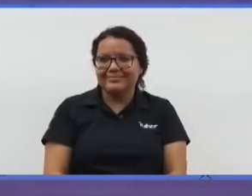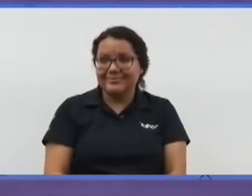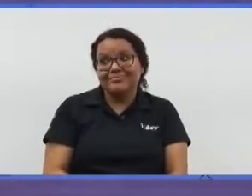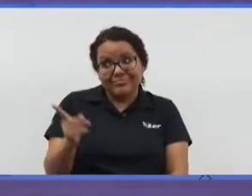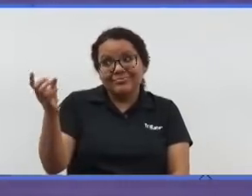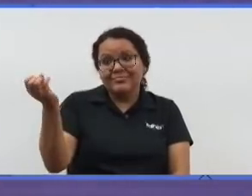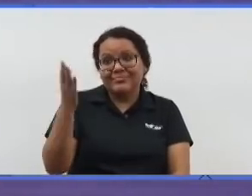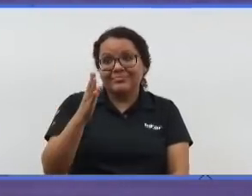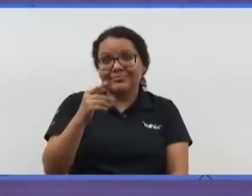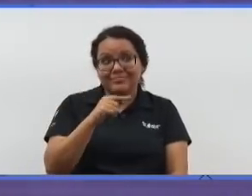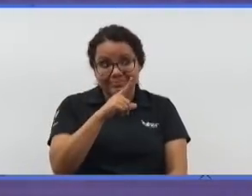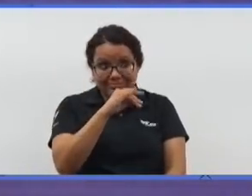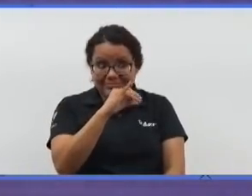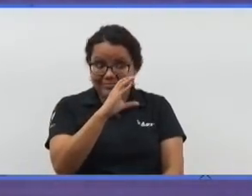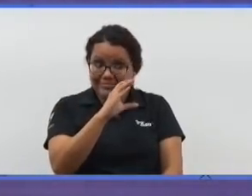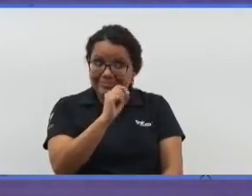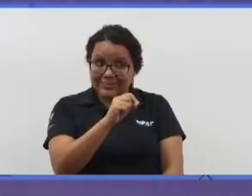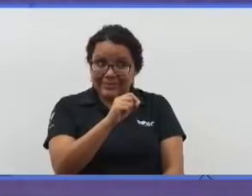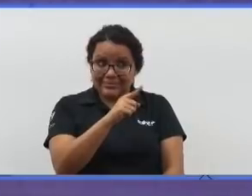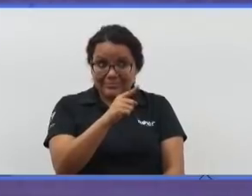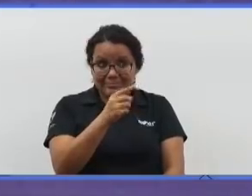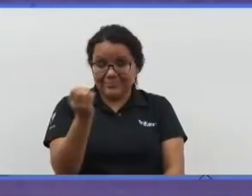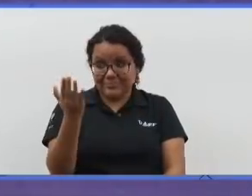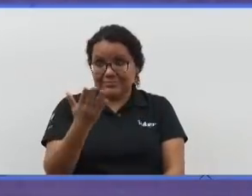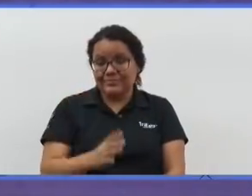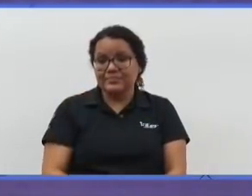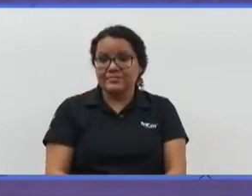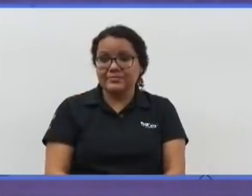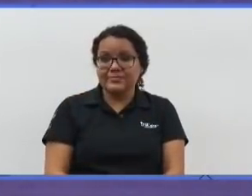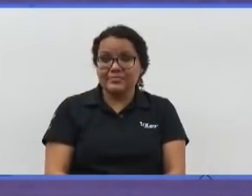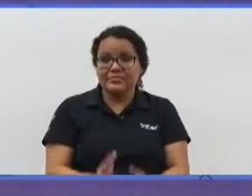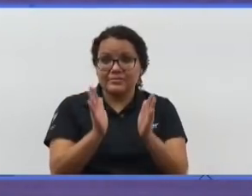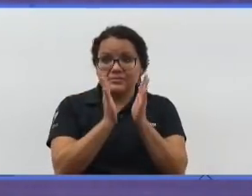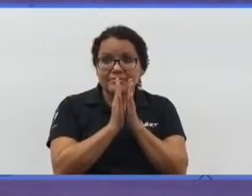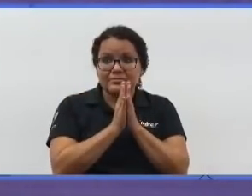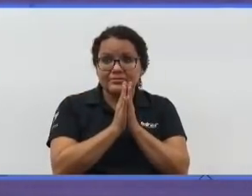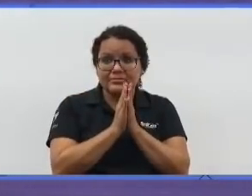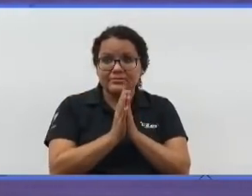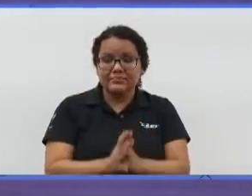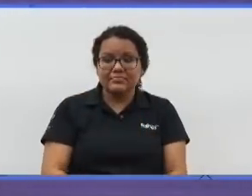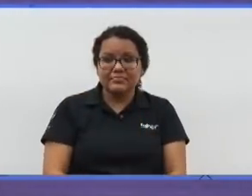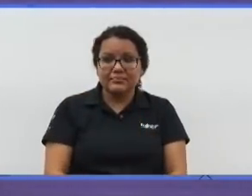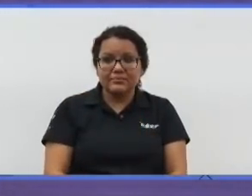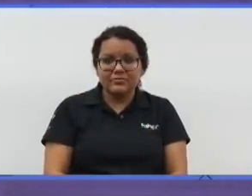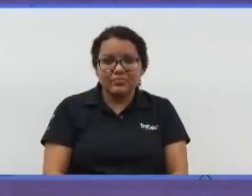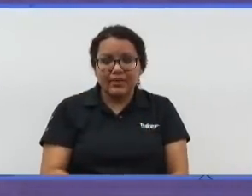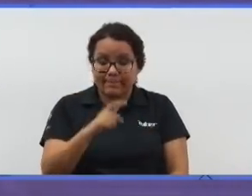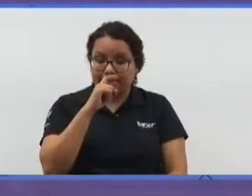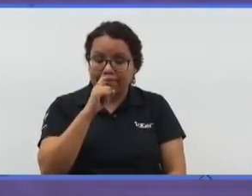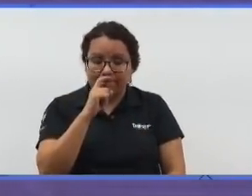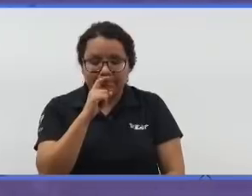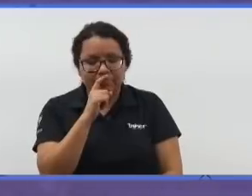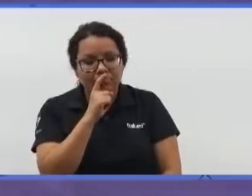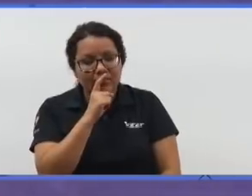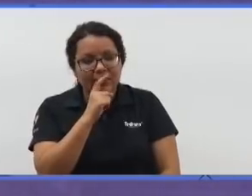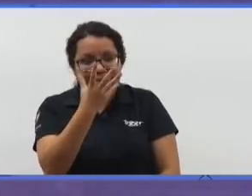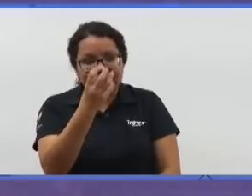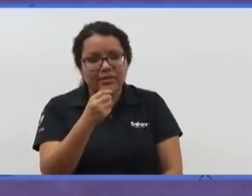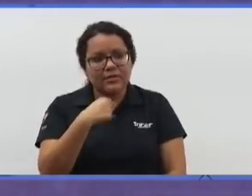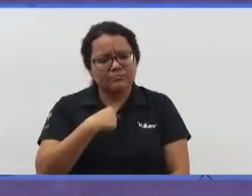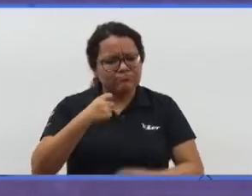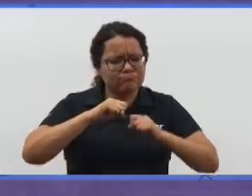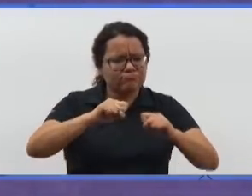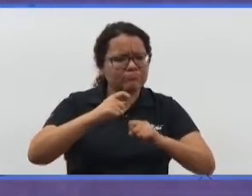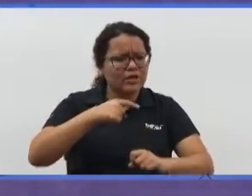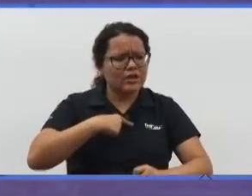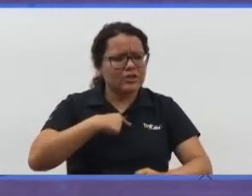licenciado tiene el testamento usted sabe que sí dijo saben el día que yo me muera me a mí no me vayas a andar